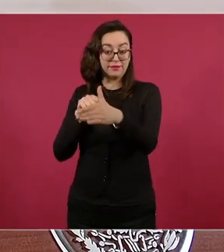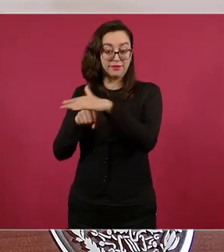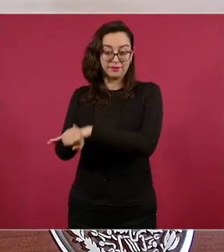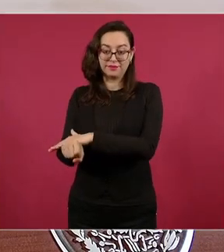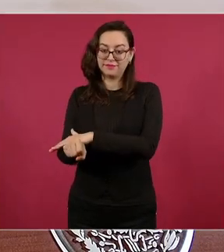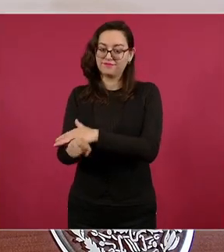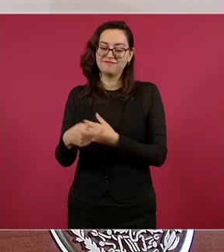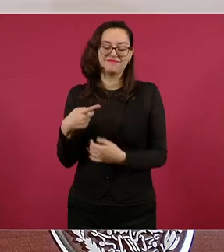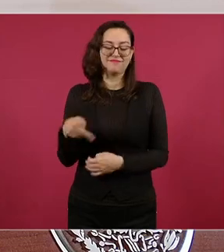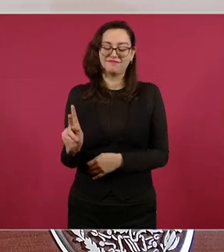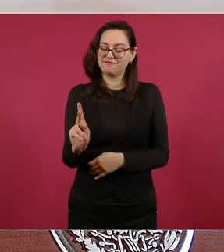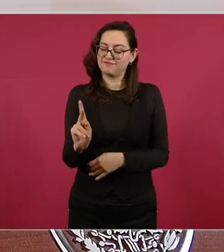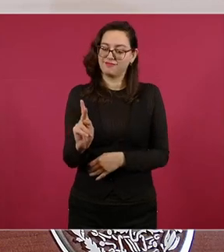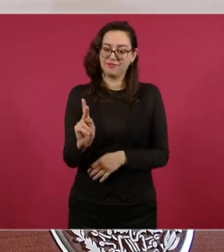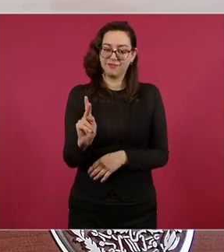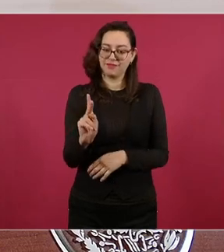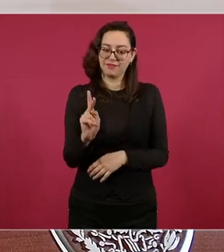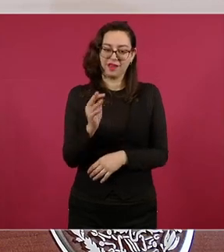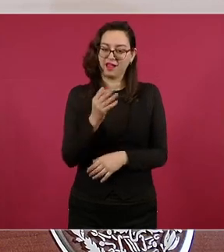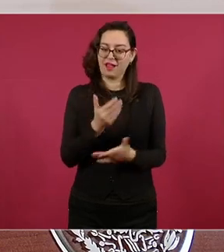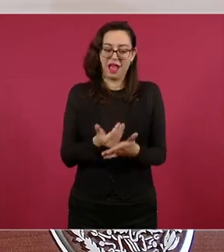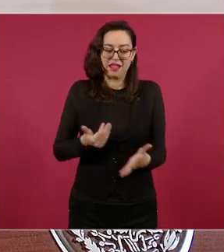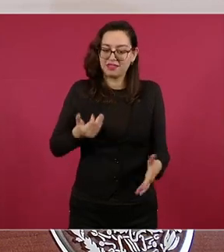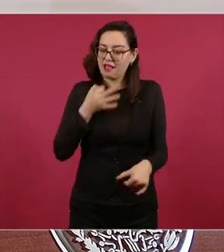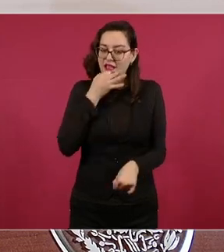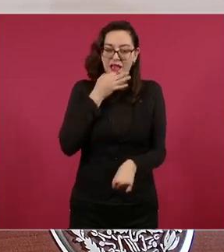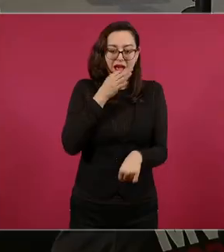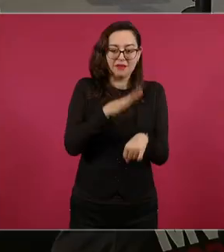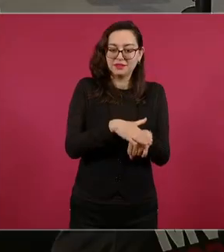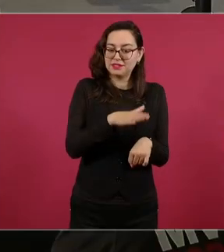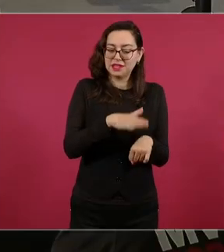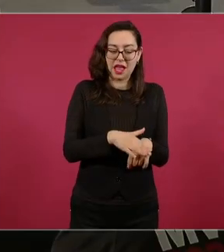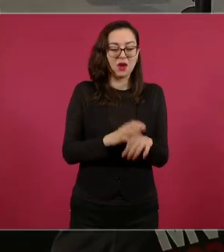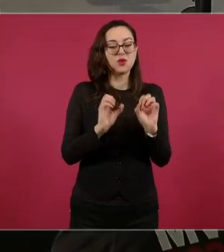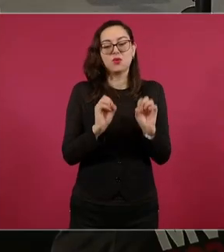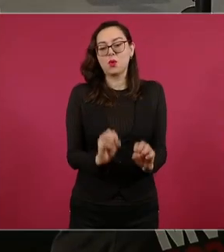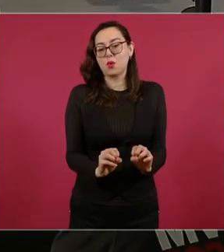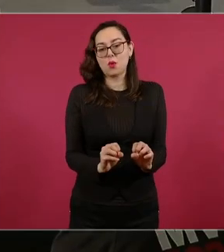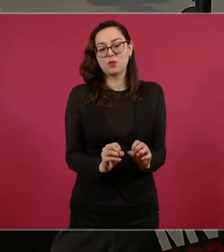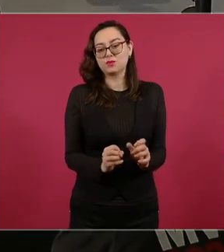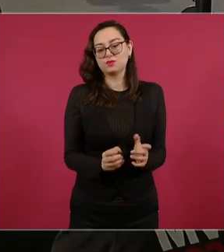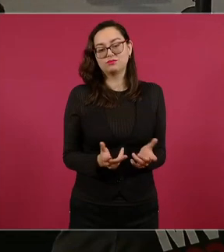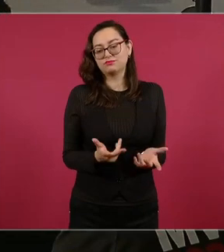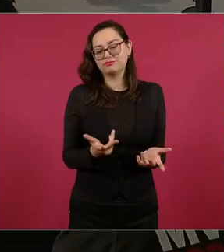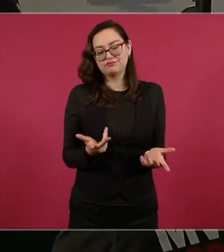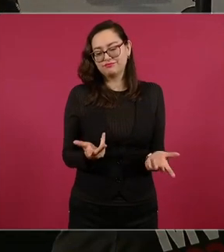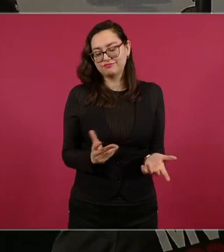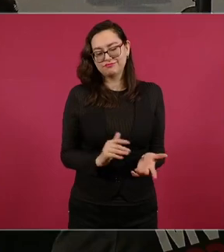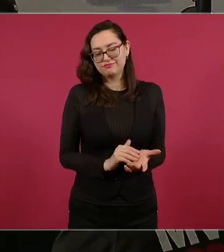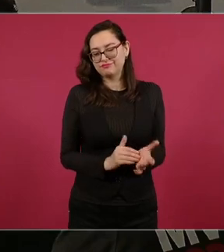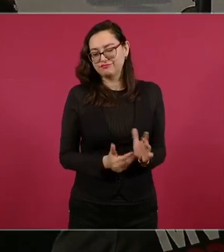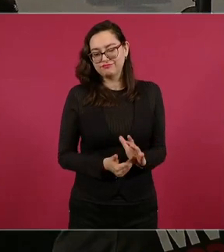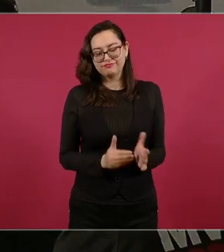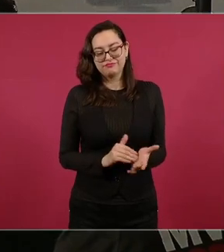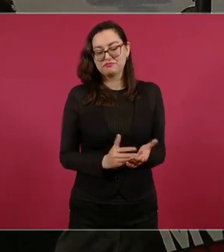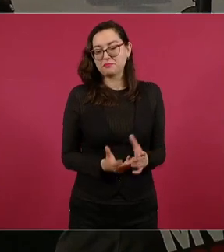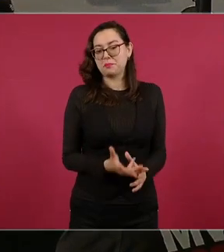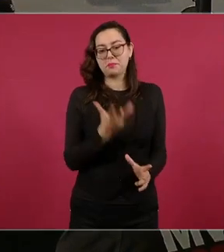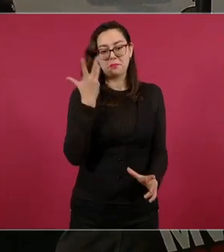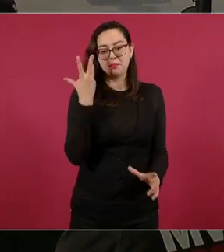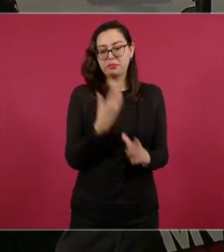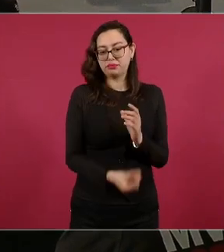pero le avisaron o decidió fugarse.